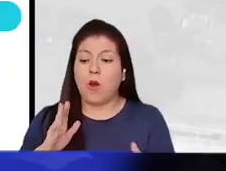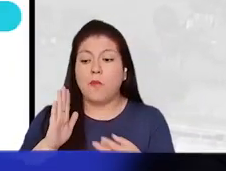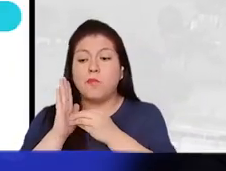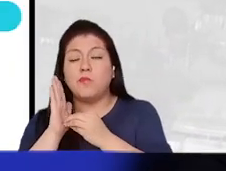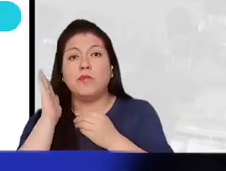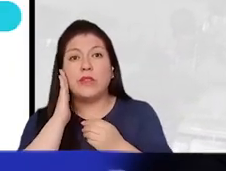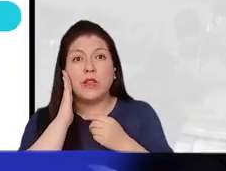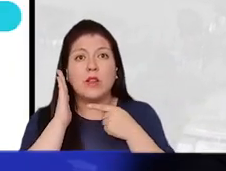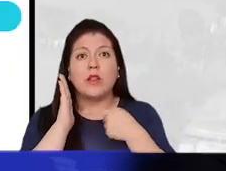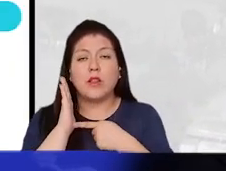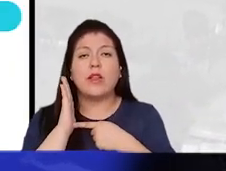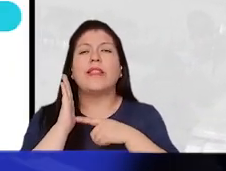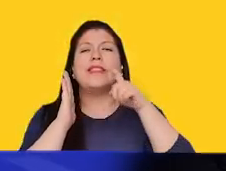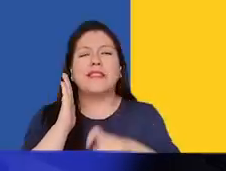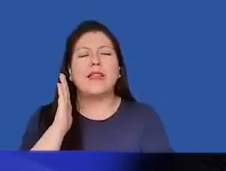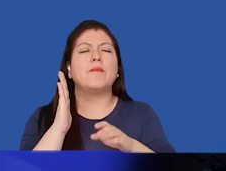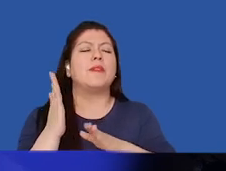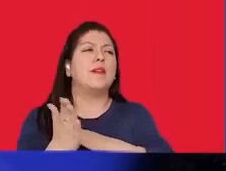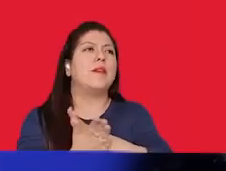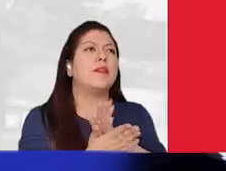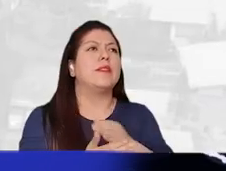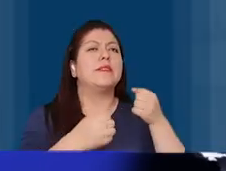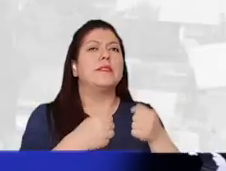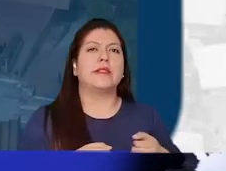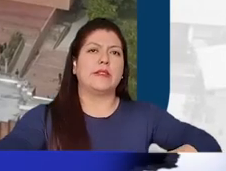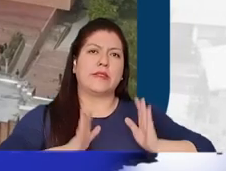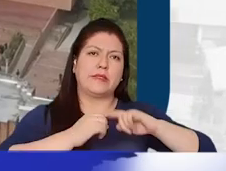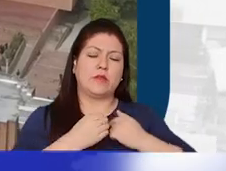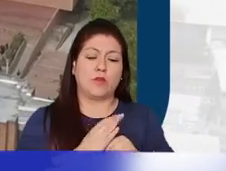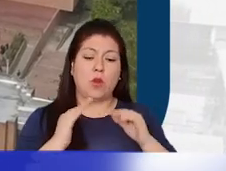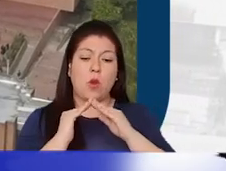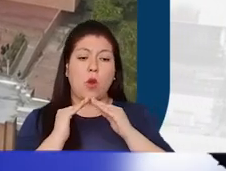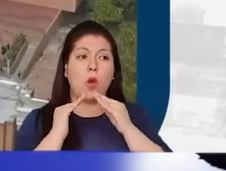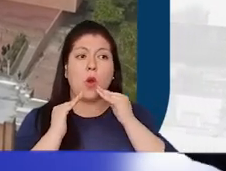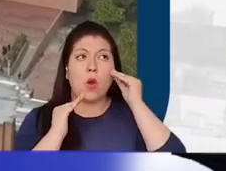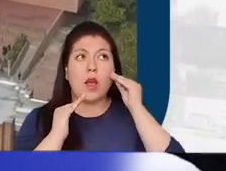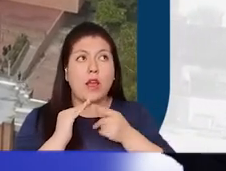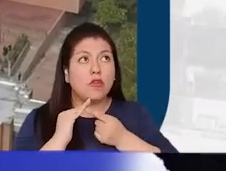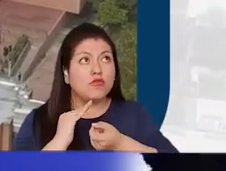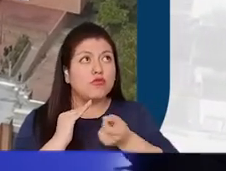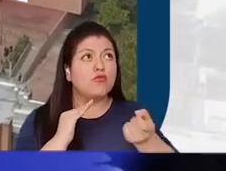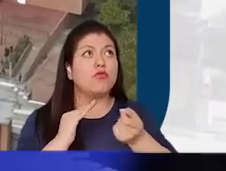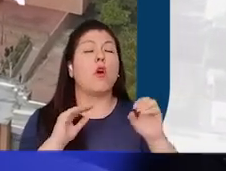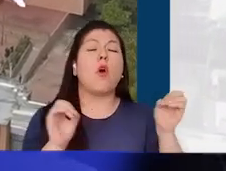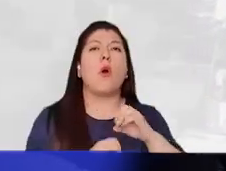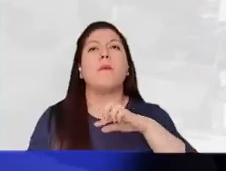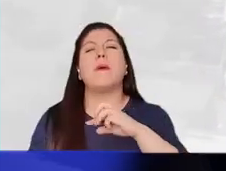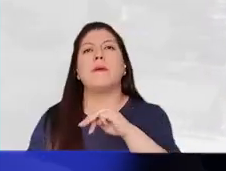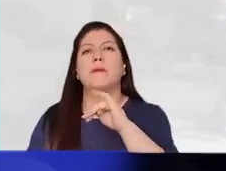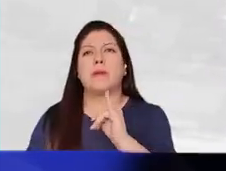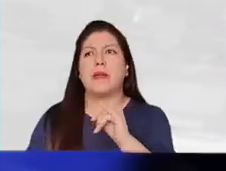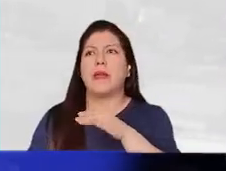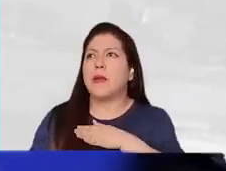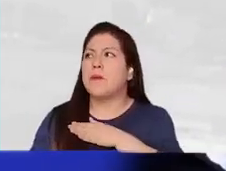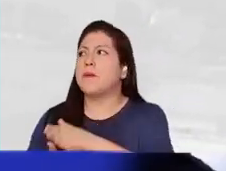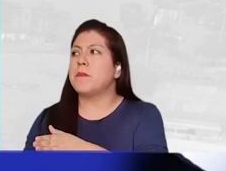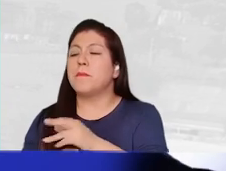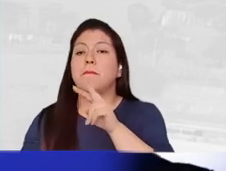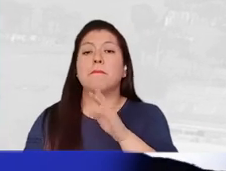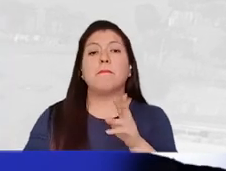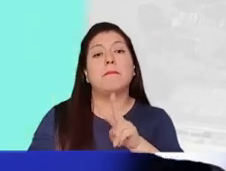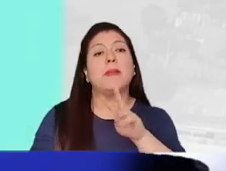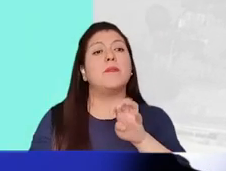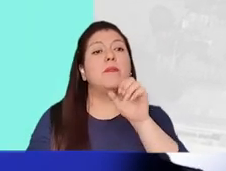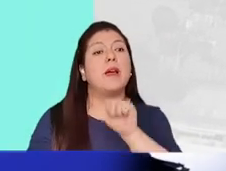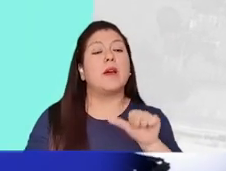físico o activado en su smartphone, deben acercarse a la sede de la registraduría más cercana a su lugar de domicilio o a un punto móvil de